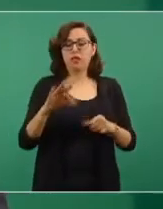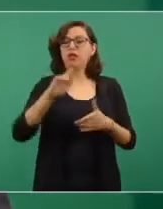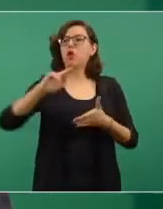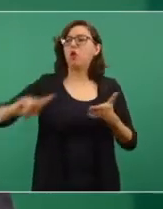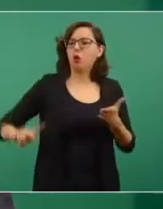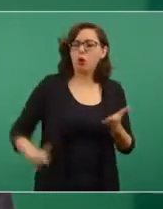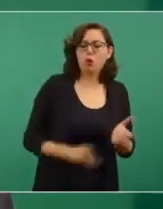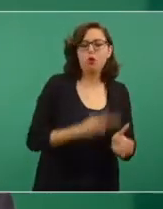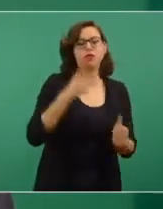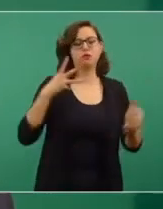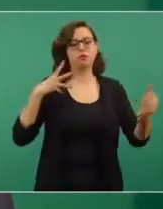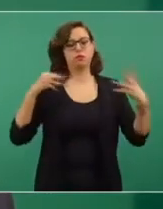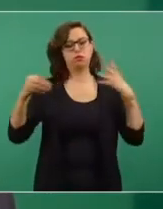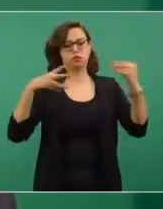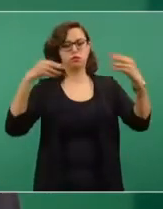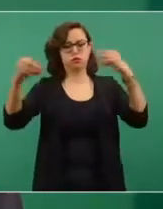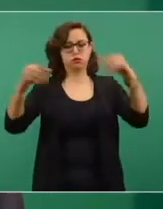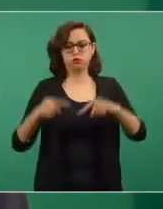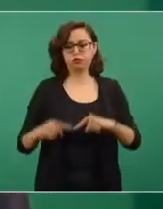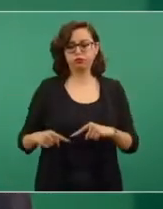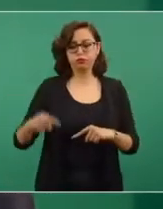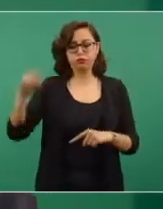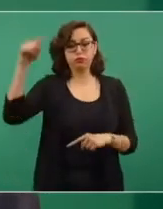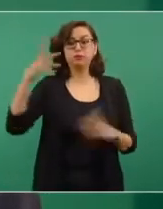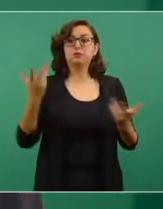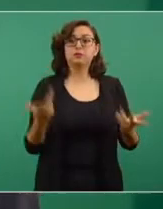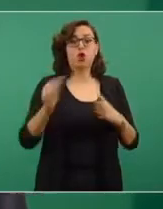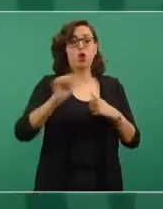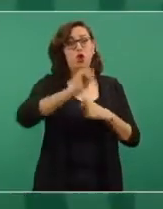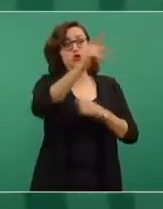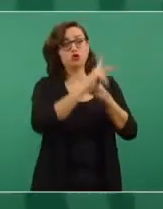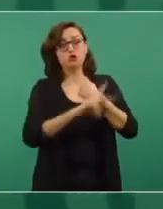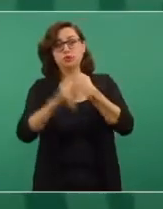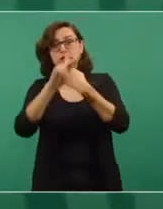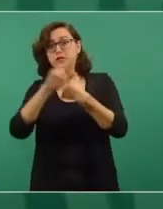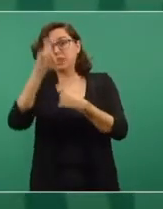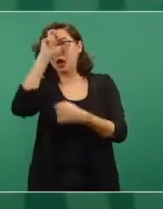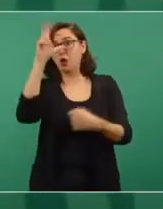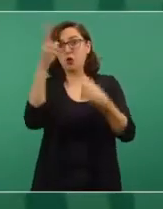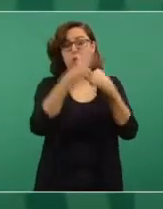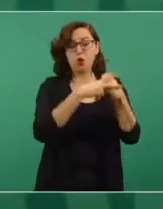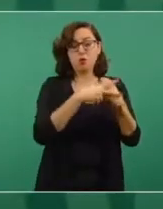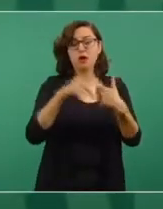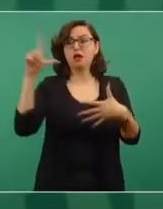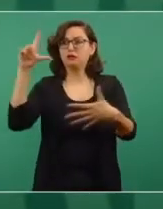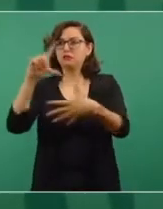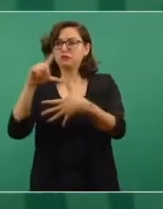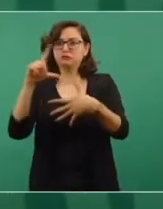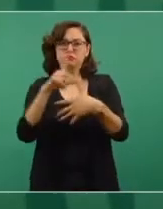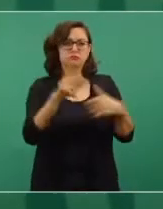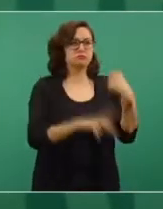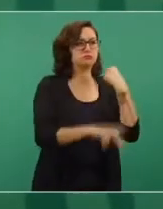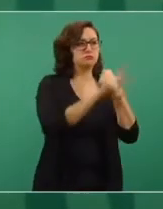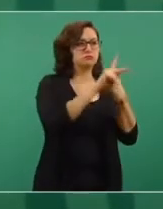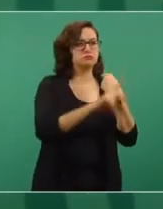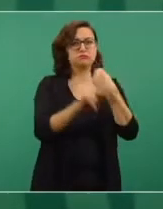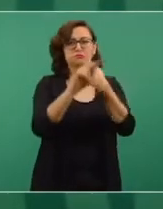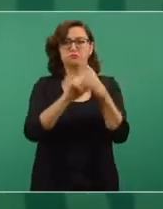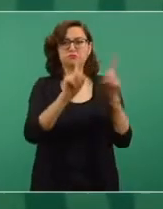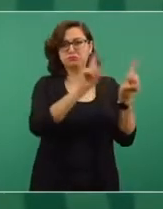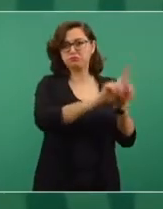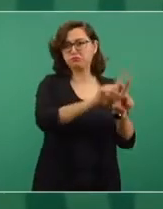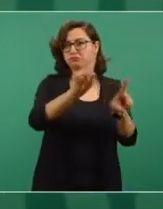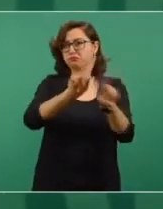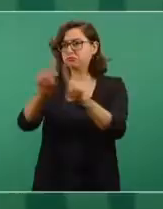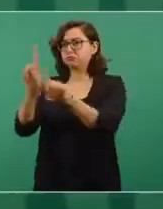momento particularmente en la región de Europa y también en América Latina. No existe ninguna